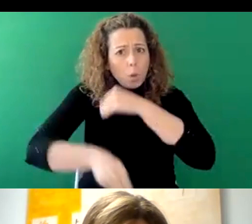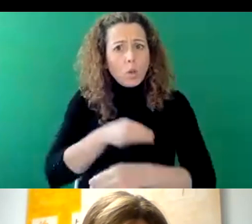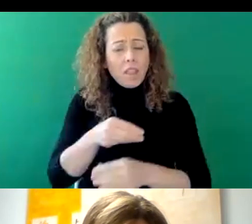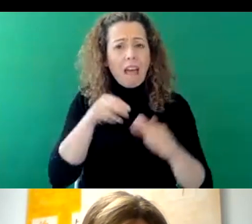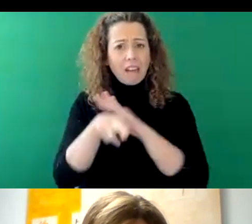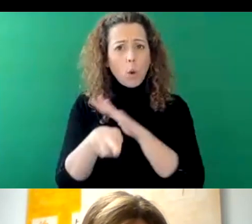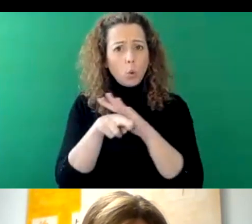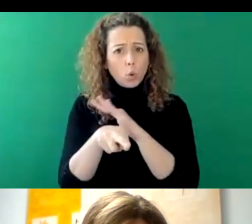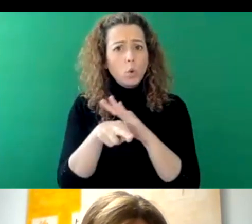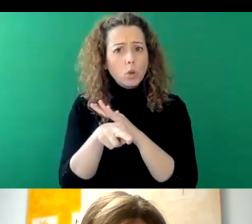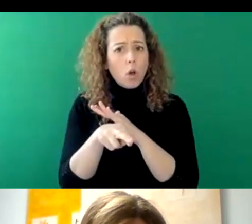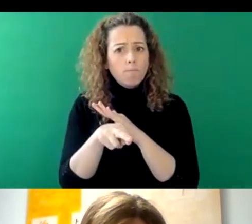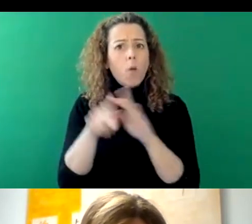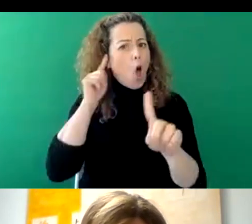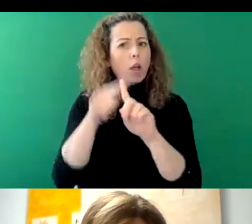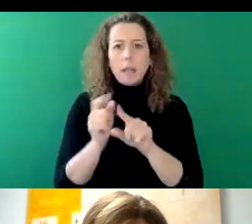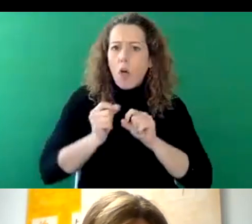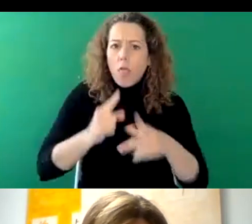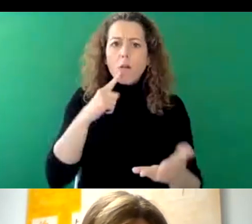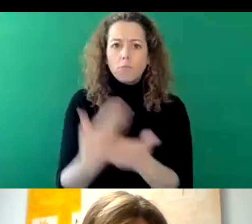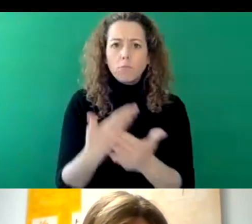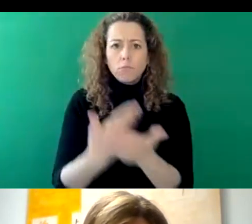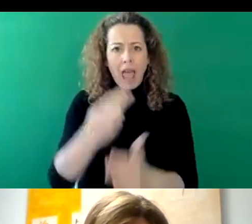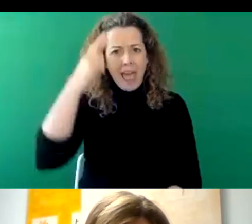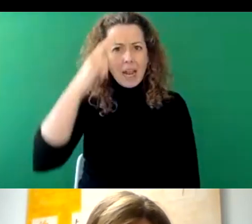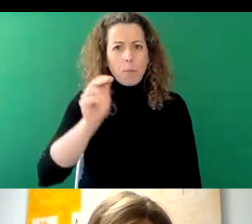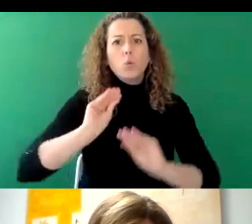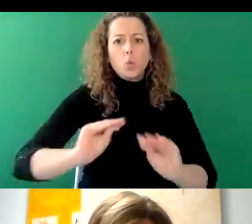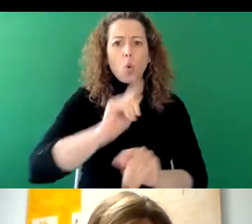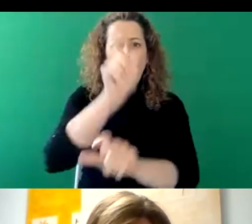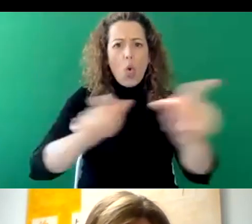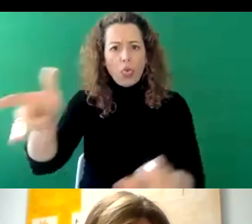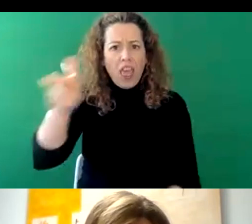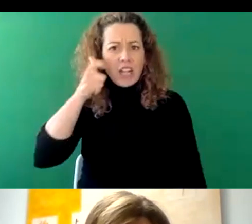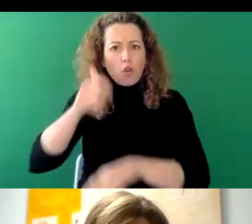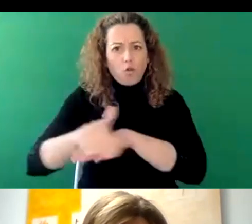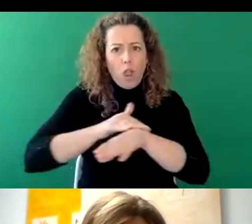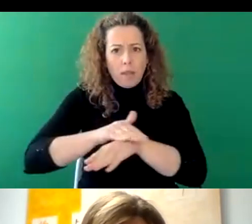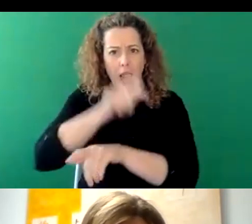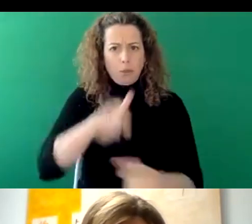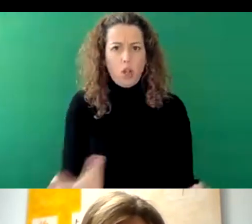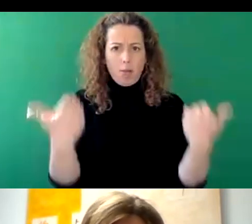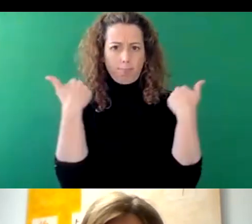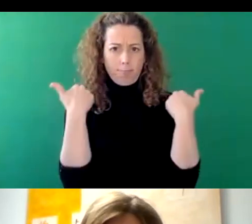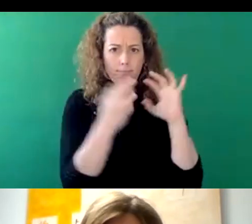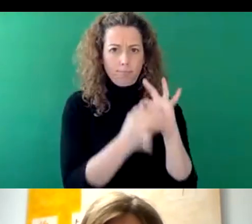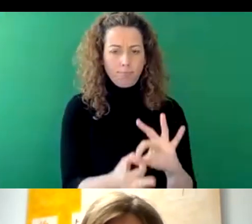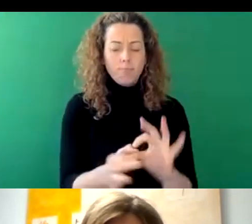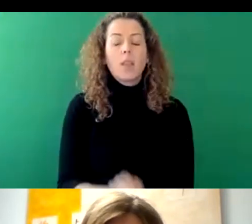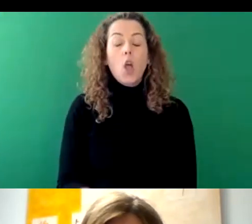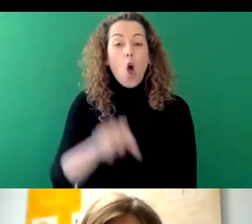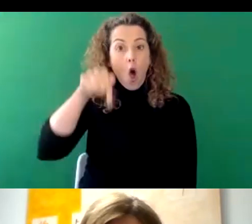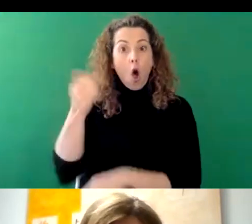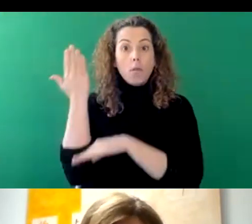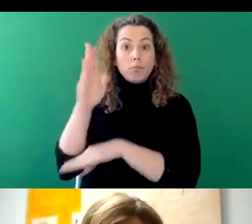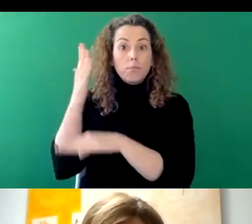recursos para garantizar el respeto a los derechos fundamentales de las personas afectadas. Los tres ponentes que hoy tenemos